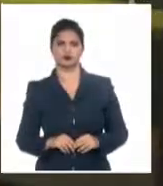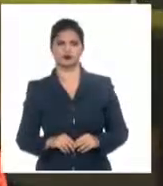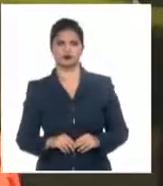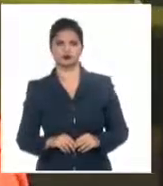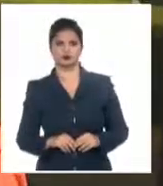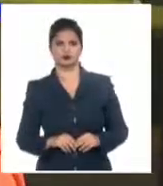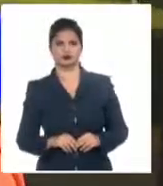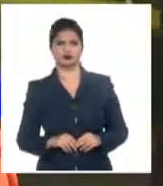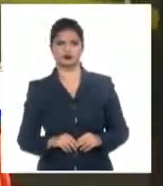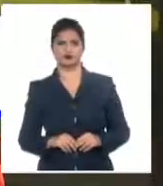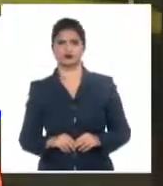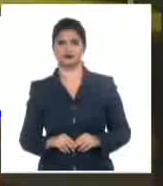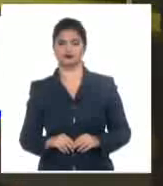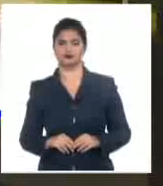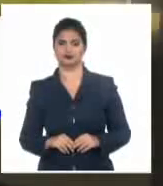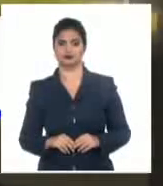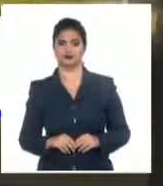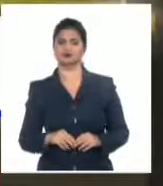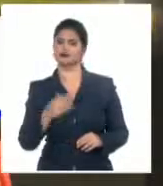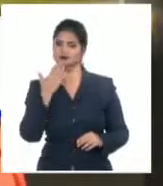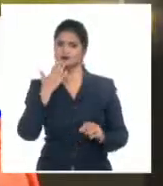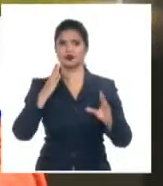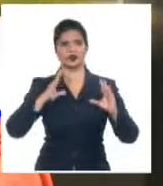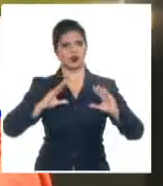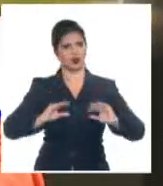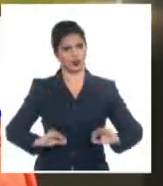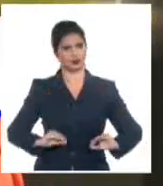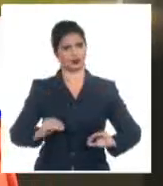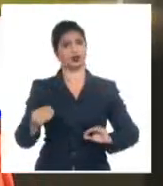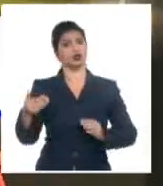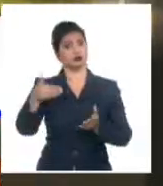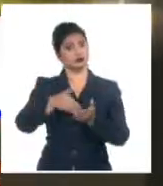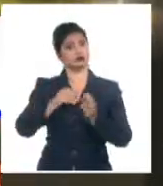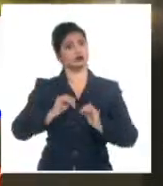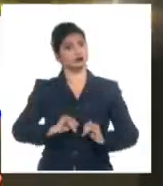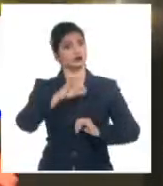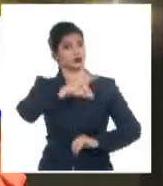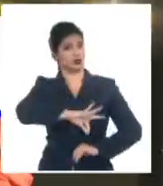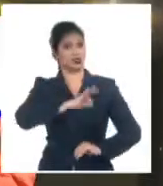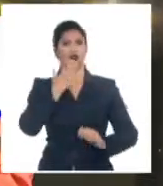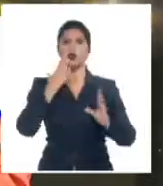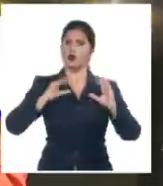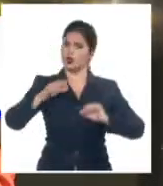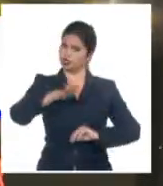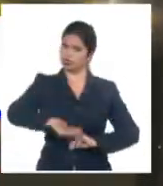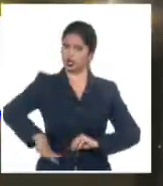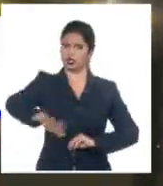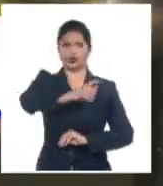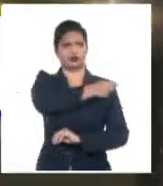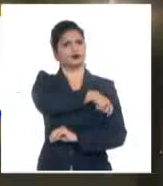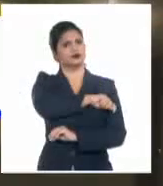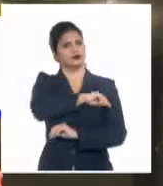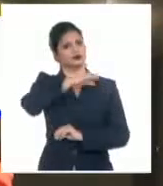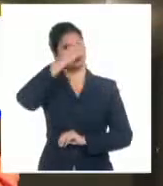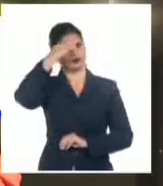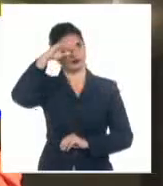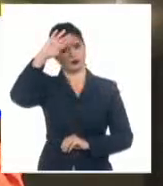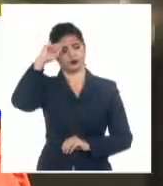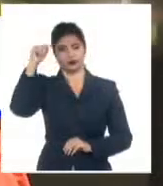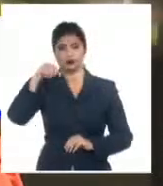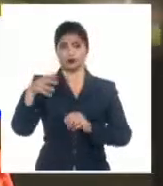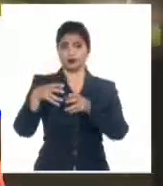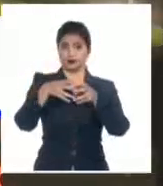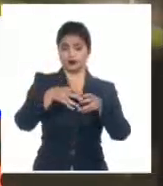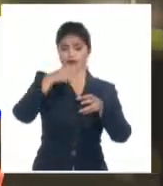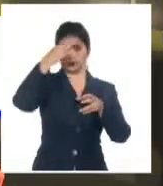Sí, muchísimas gracias, Jota. Efectivamente, aquí estamos en Santiago de Chile. Saludos para todos los cubanos que están con la emisión estelar. Hoy nuestra delegación